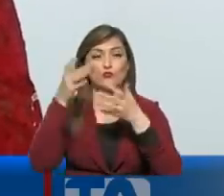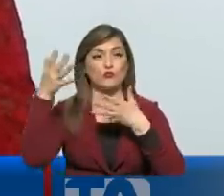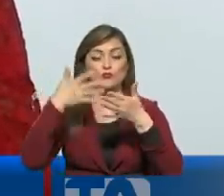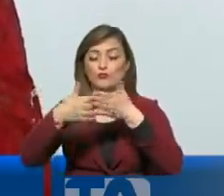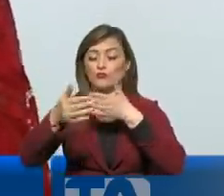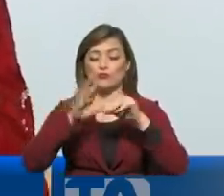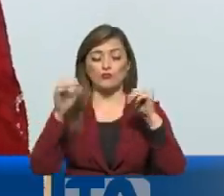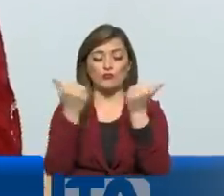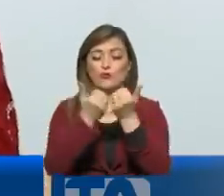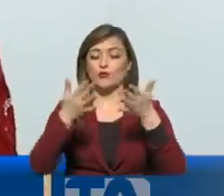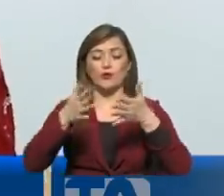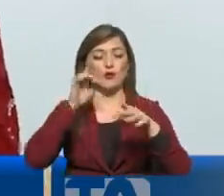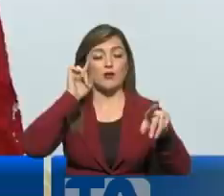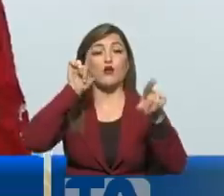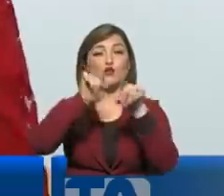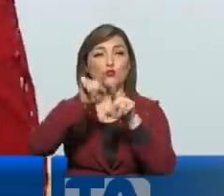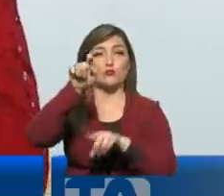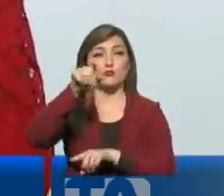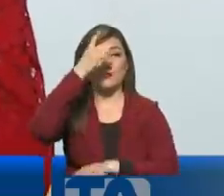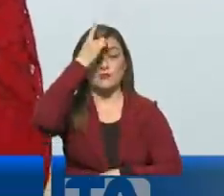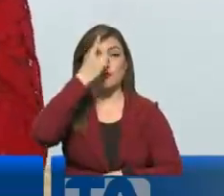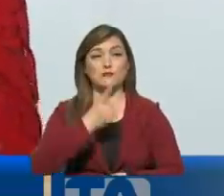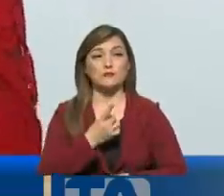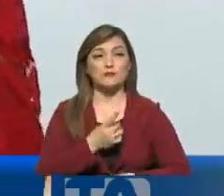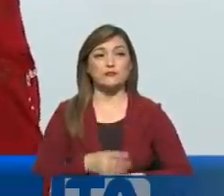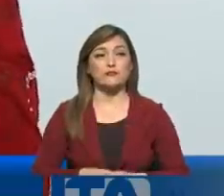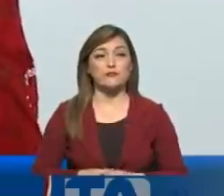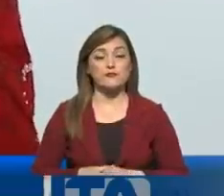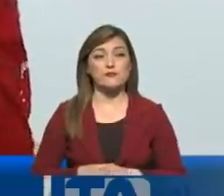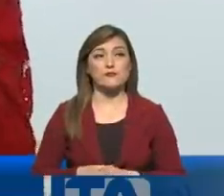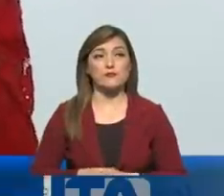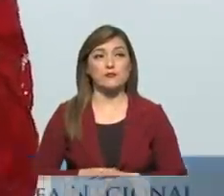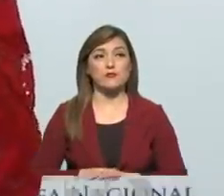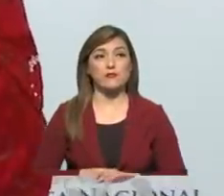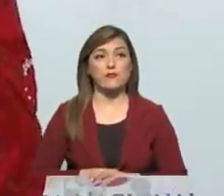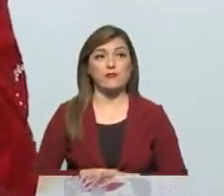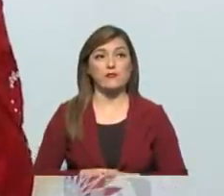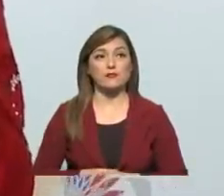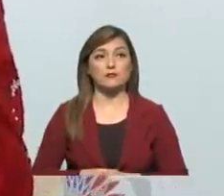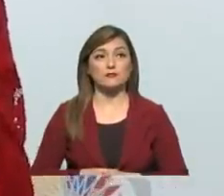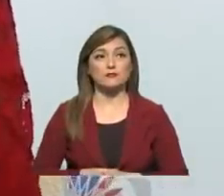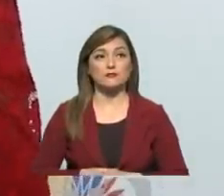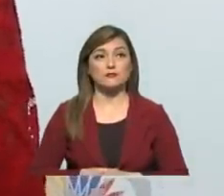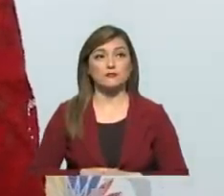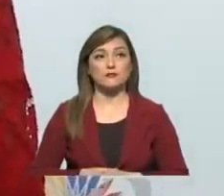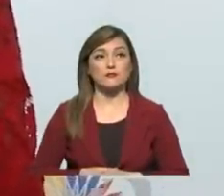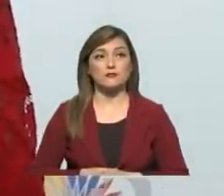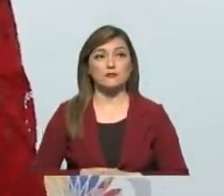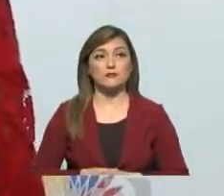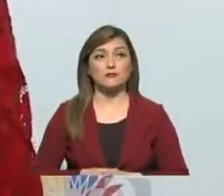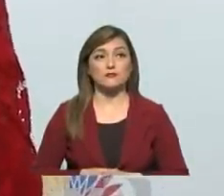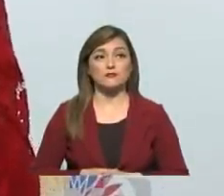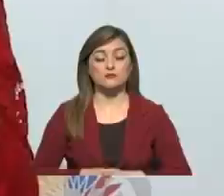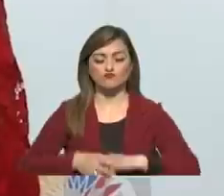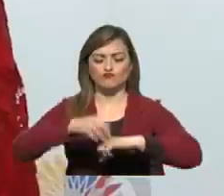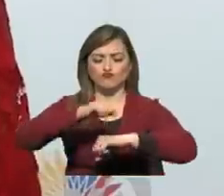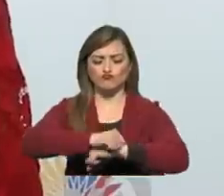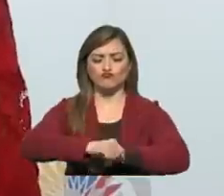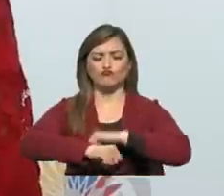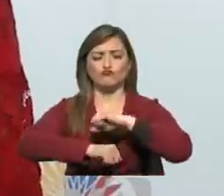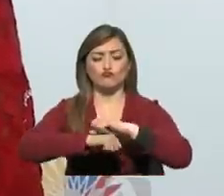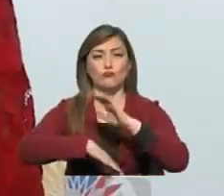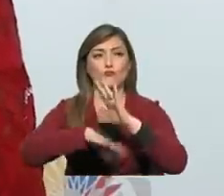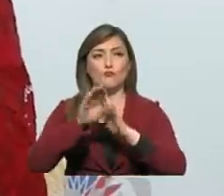los asambleístas que estamos decididos y decididas a construir un acuerdo y una